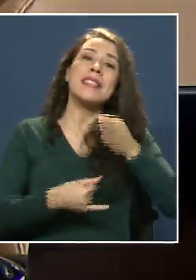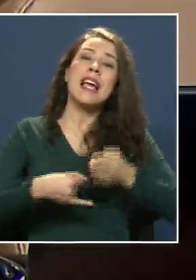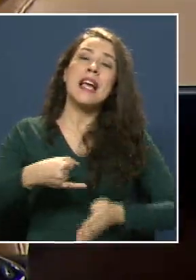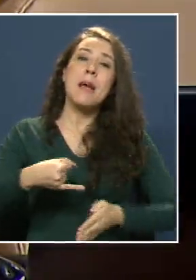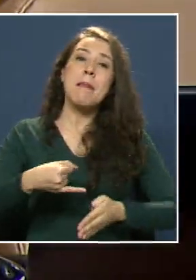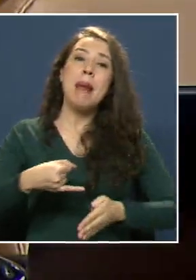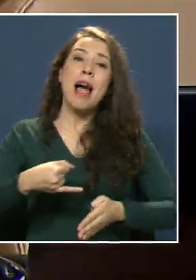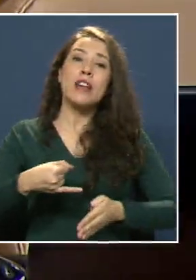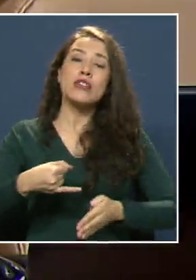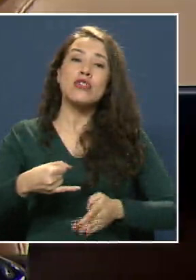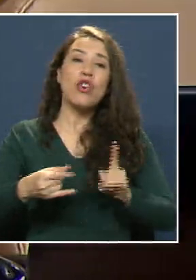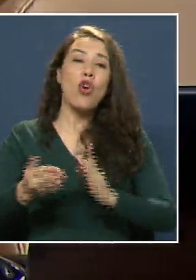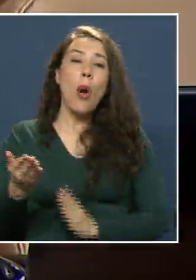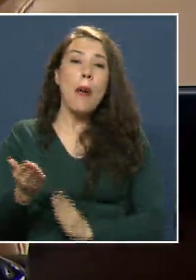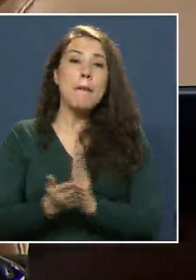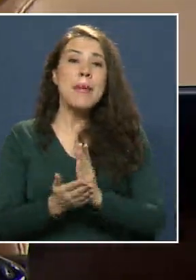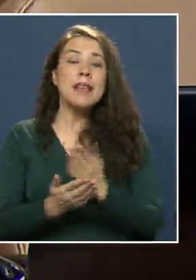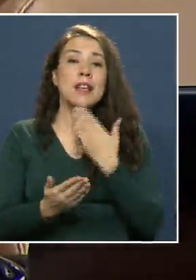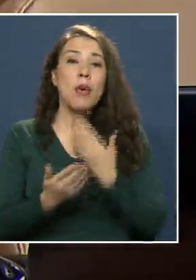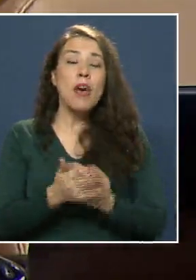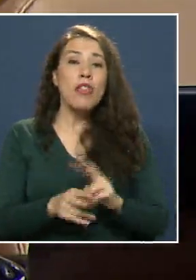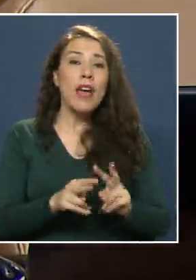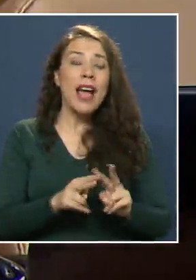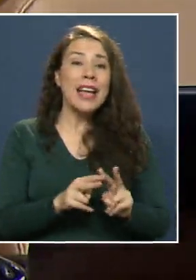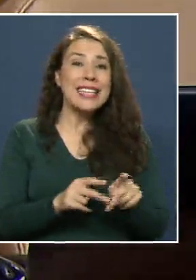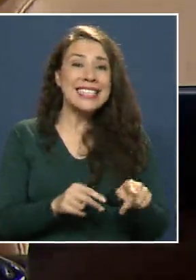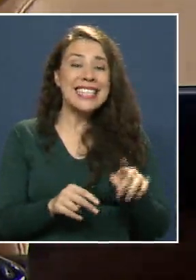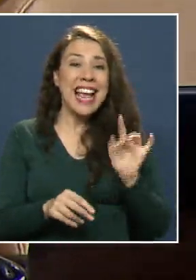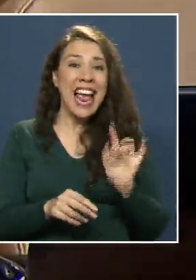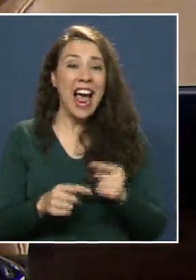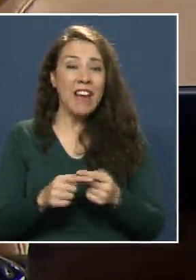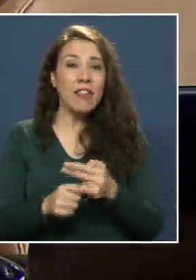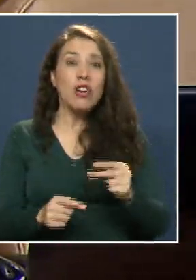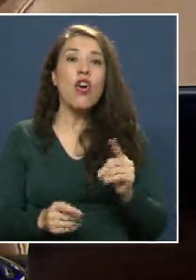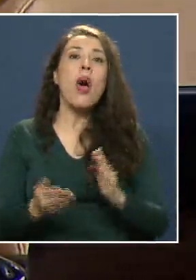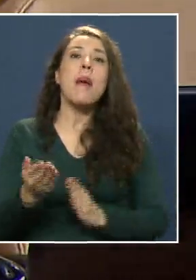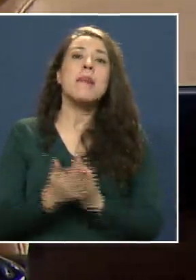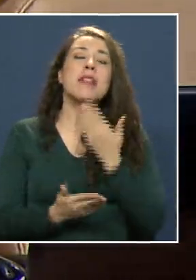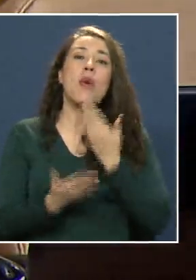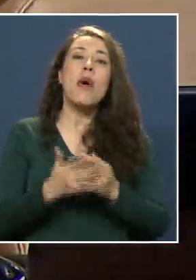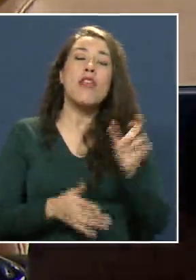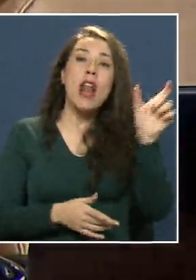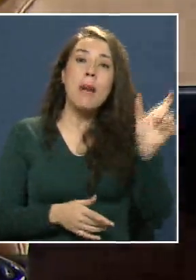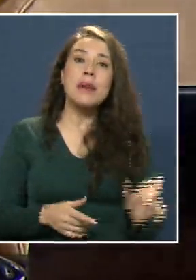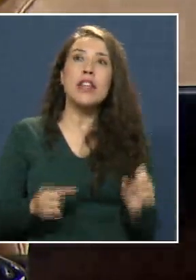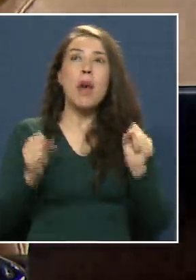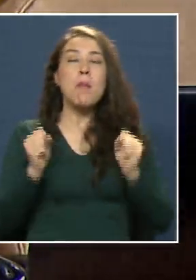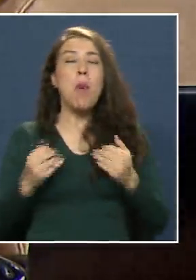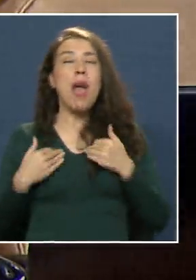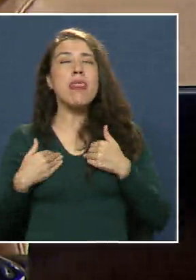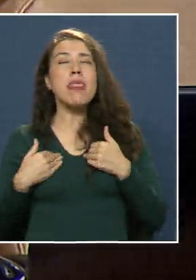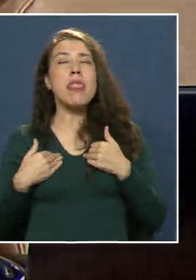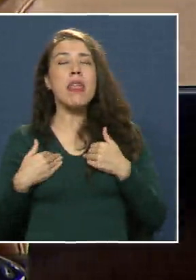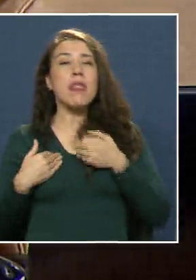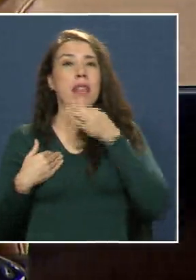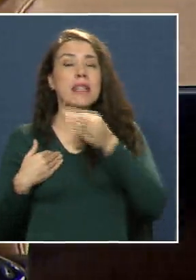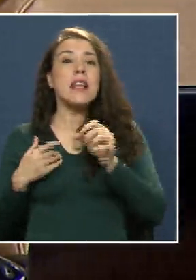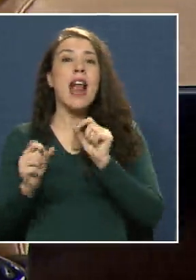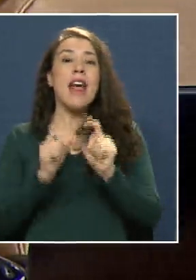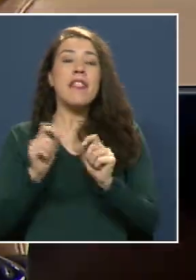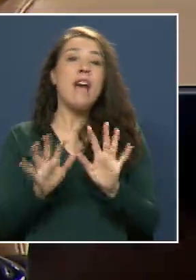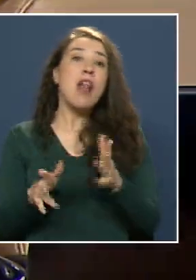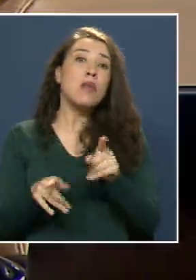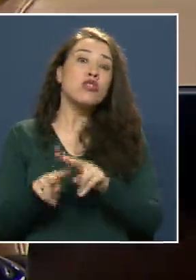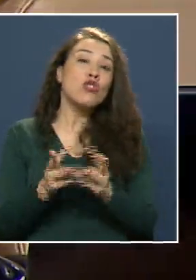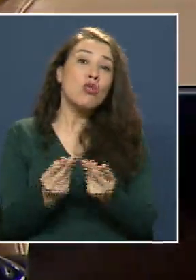de los cómputos no comience desde la comisión de los hechos, sino que comience desde que la víctima está en posición psicológica de asumir su defensa. Y quizás eso nos resuelve